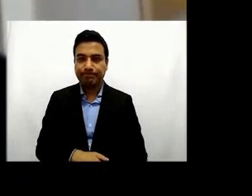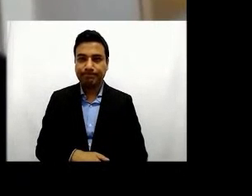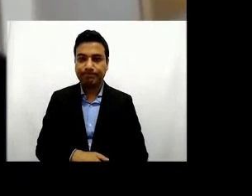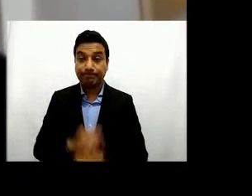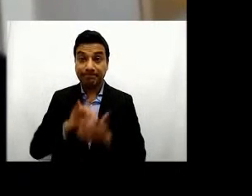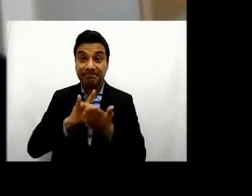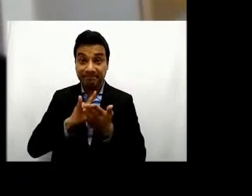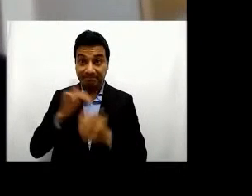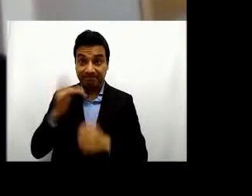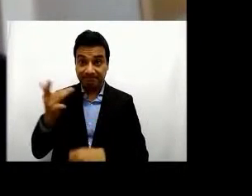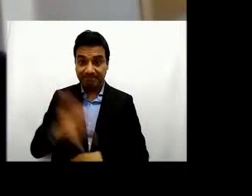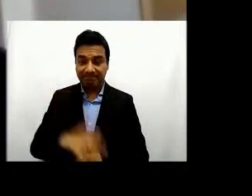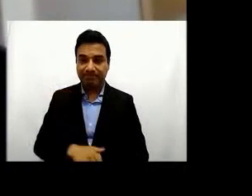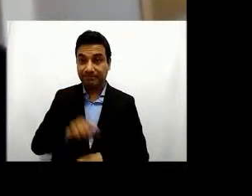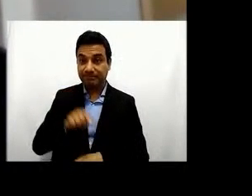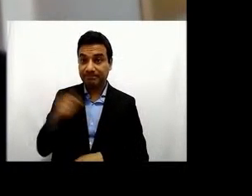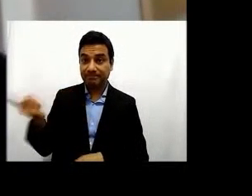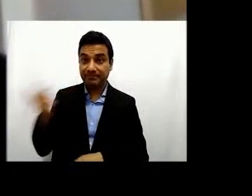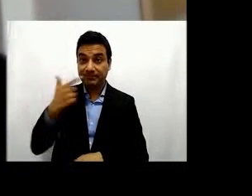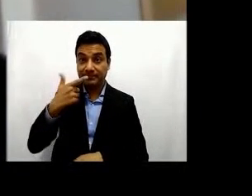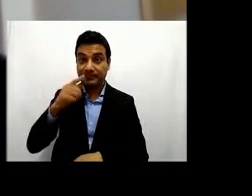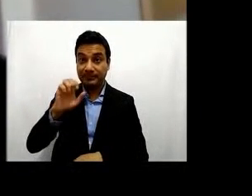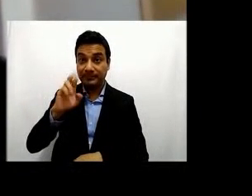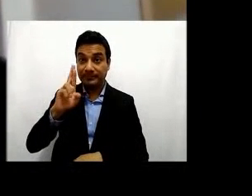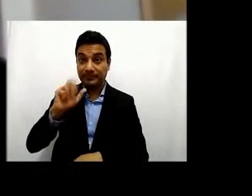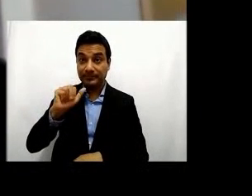Muchas gracias, Aristeo. Gerardo, paso contigo.